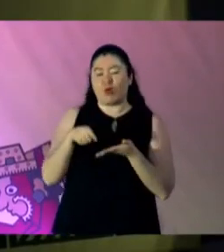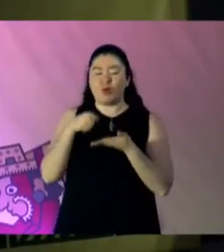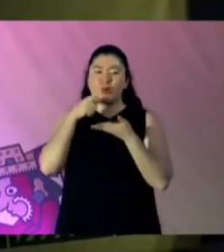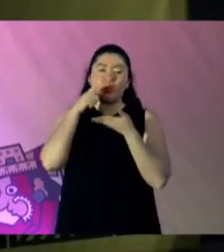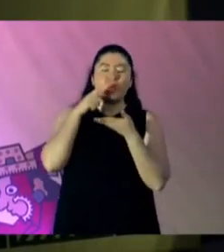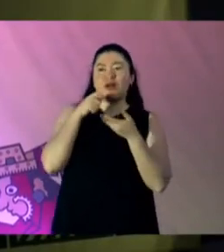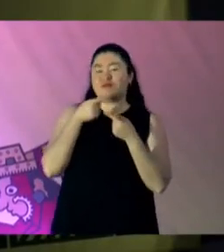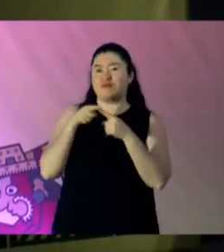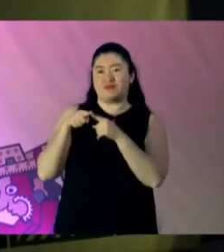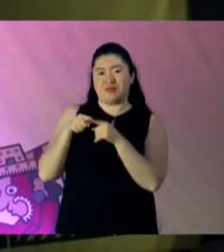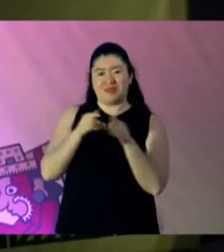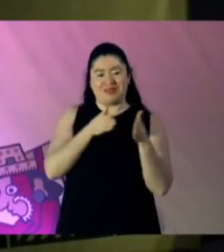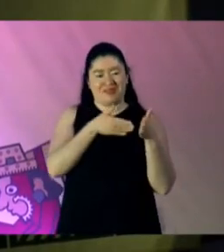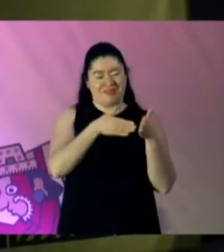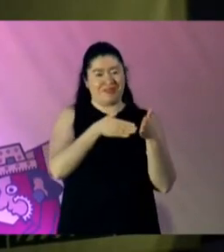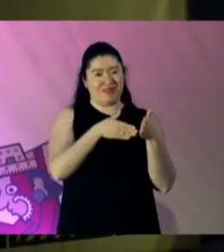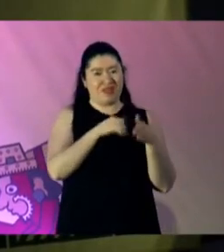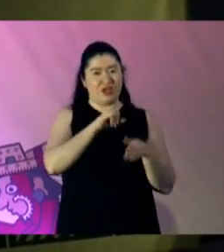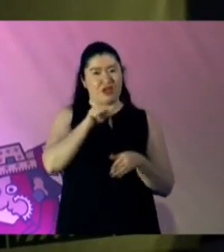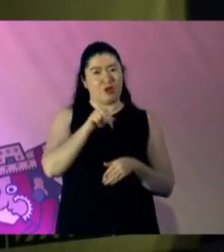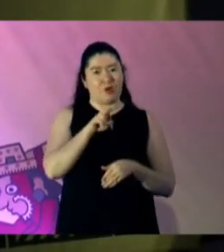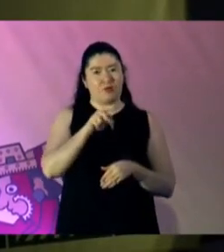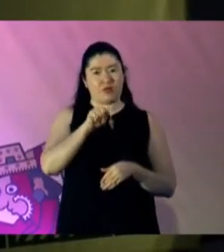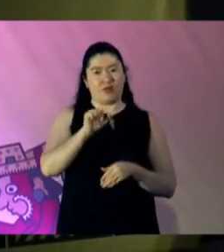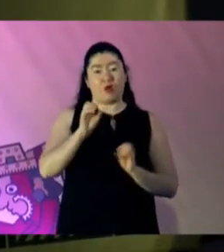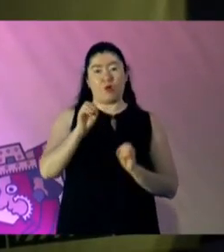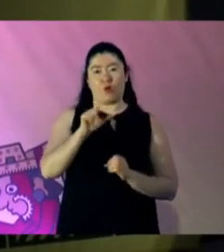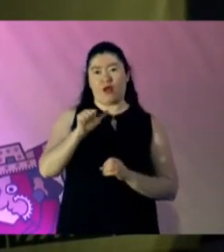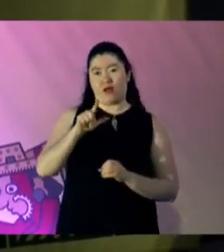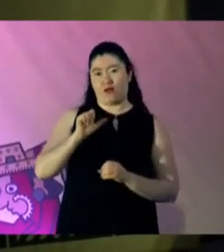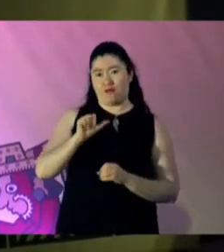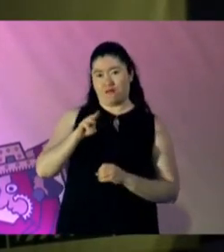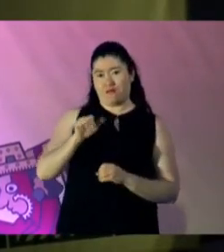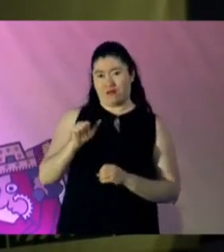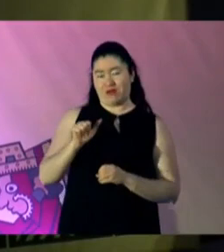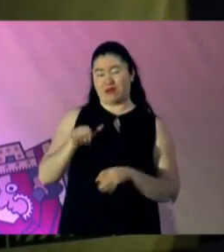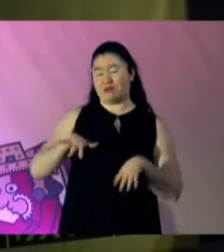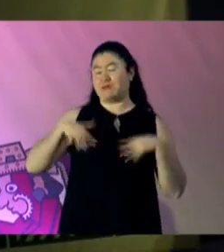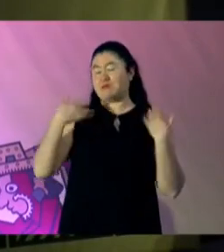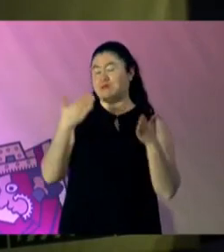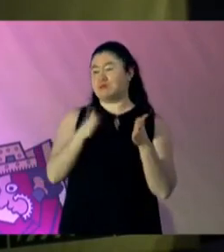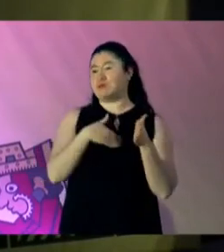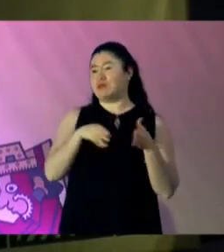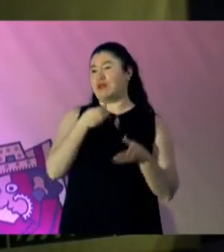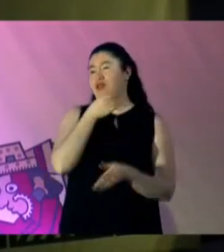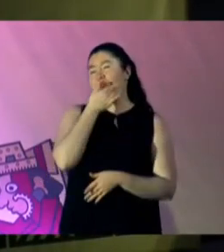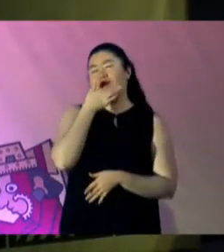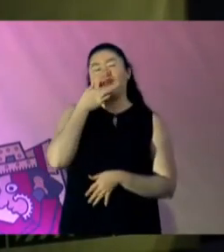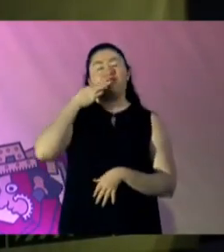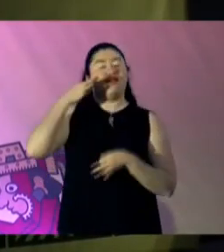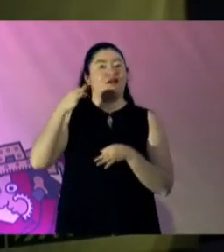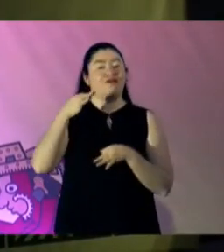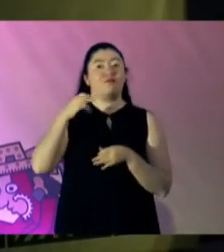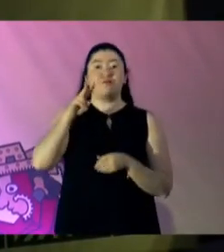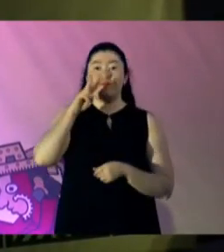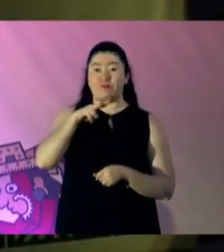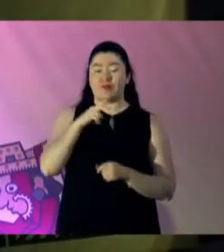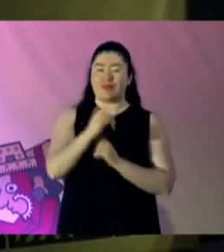es y nada jovita o la propia alma este que cocina delicioso y a quien le mando un fuerte abrazo